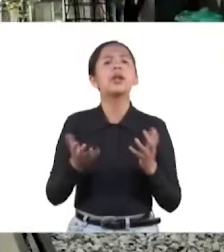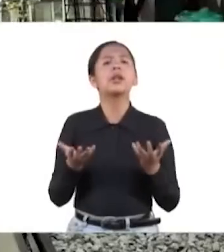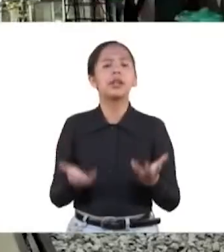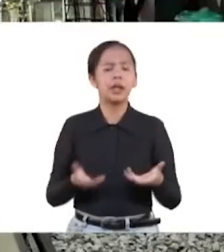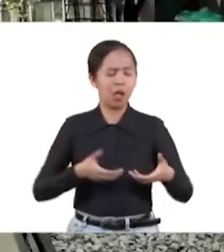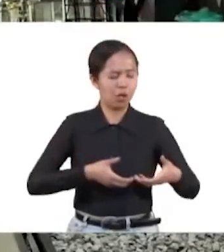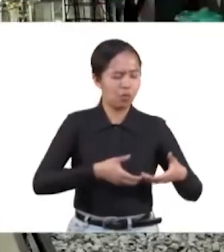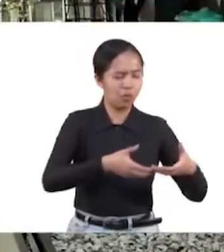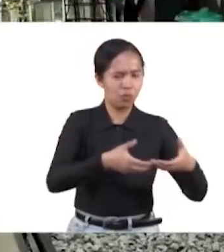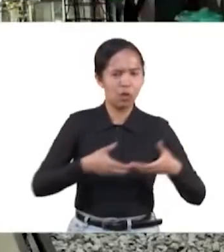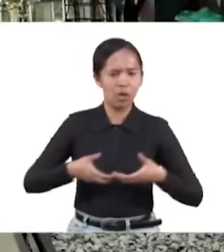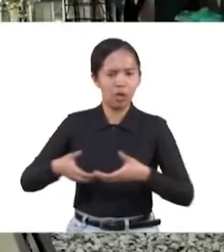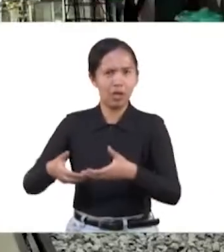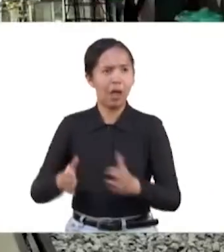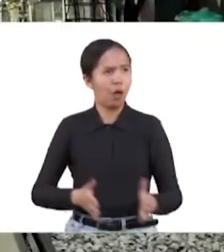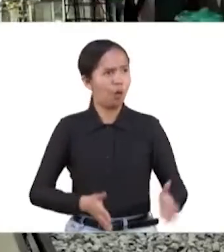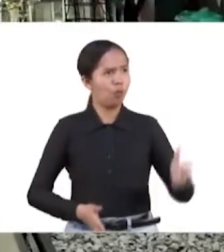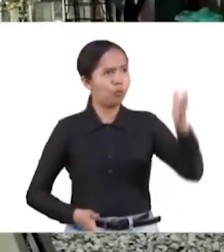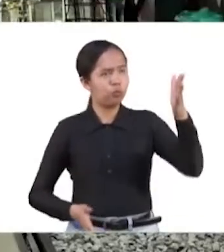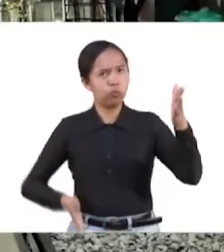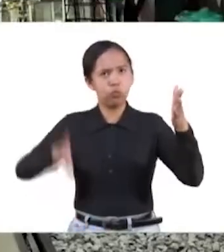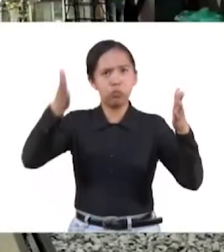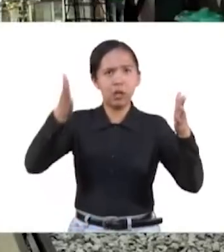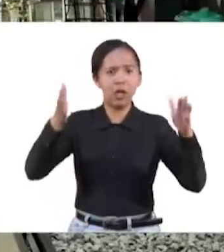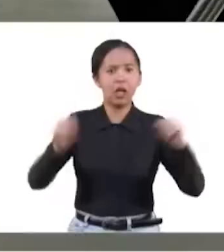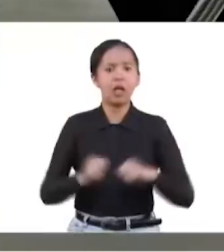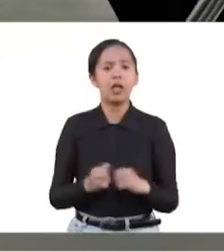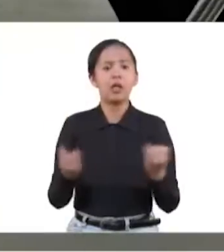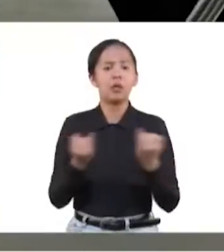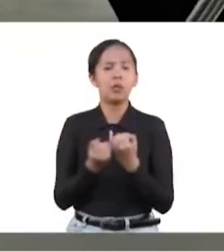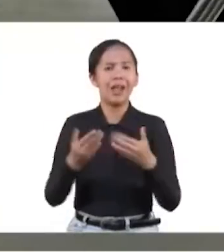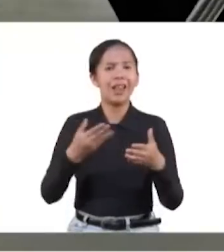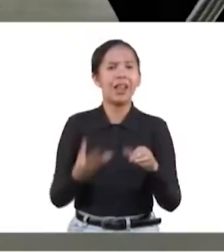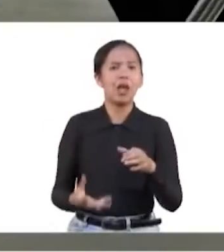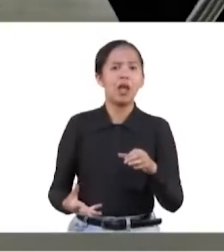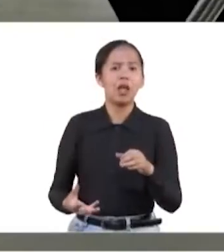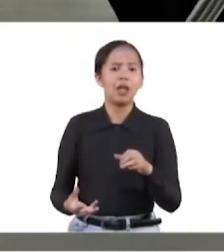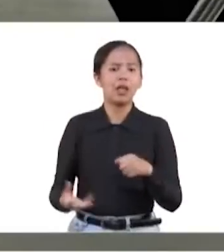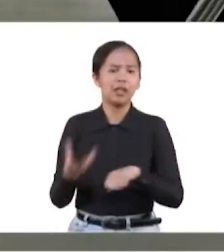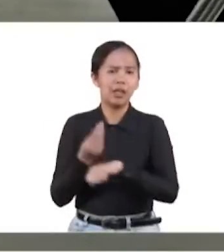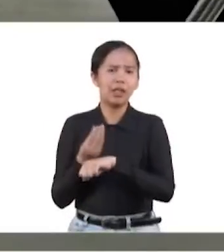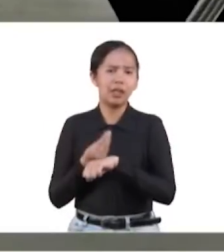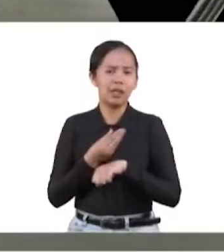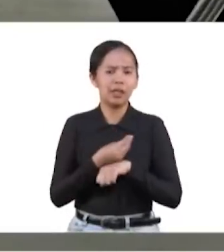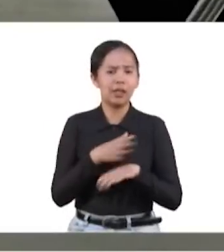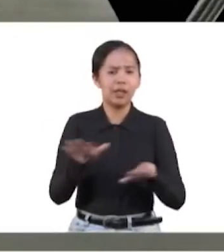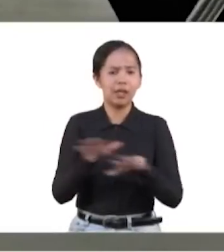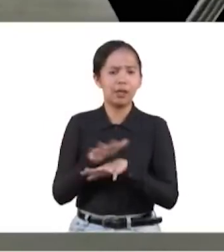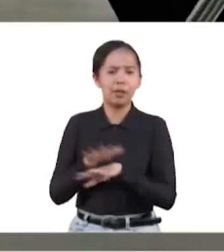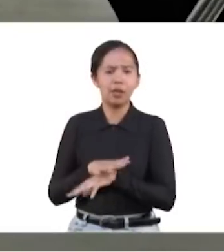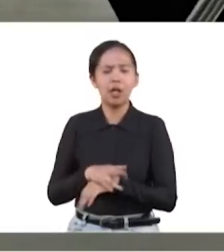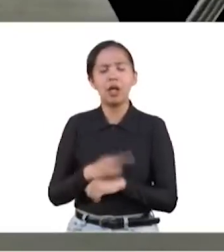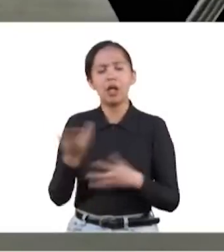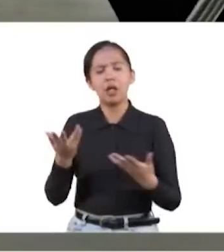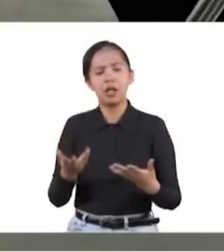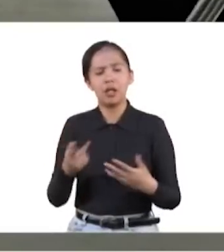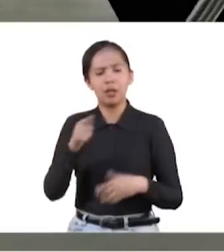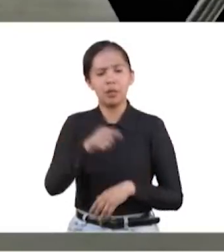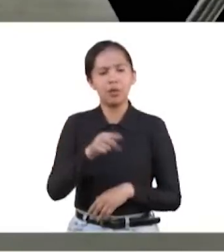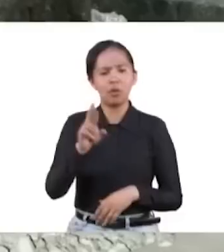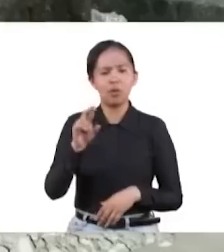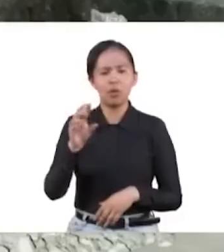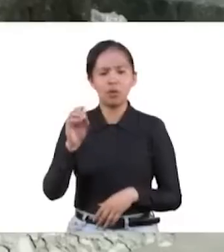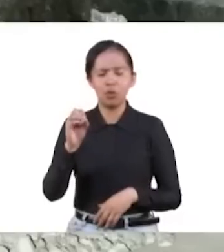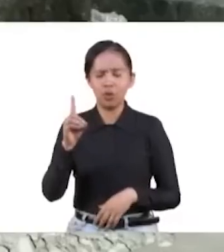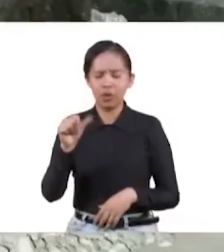muros, locales técnicos, eliminación de filtraciones, renovación y mejoramiento de cárcamos y drenaje, remodelación y adecuación